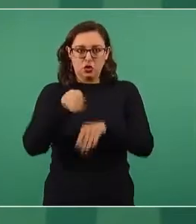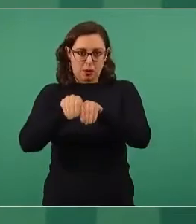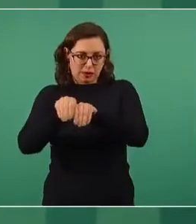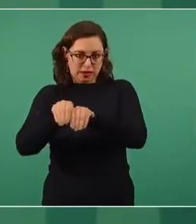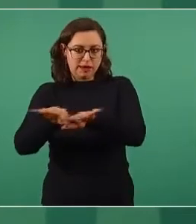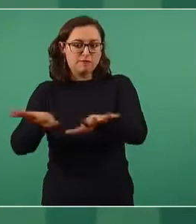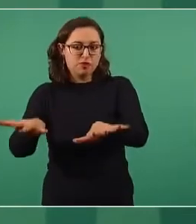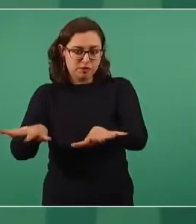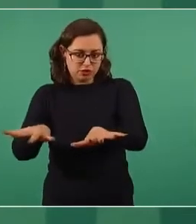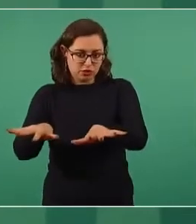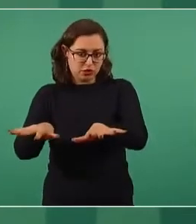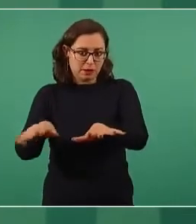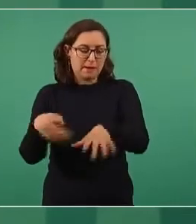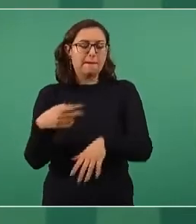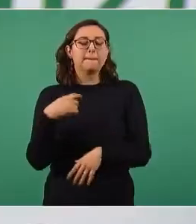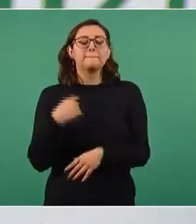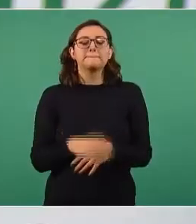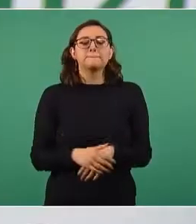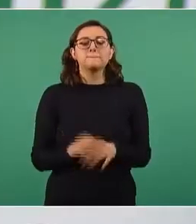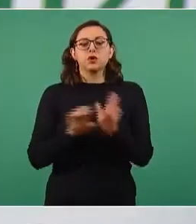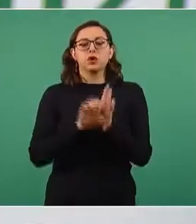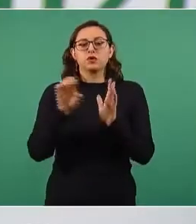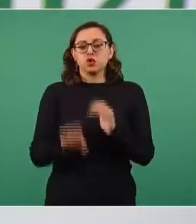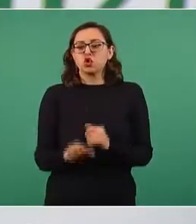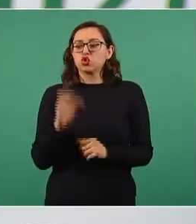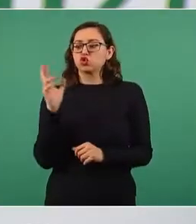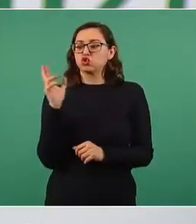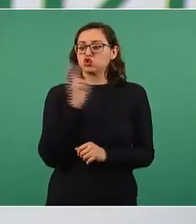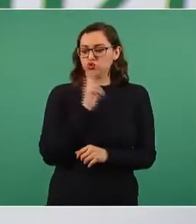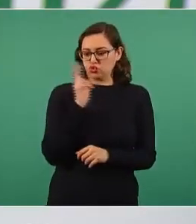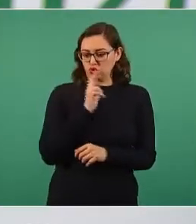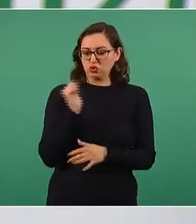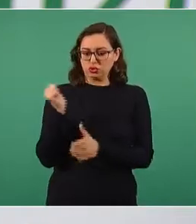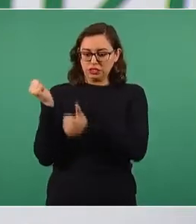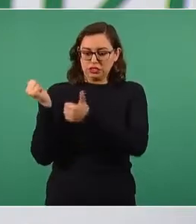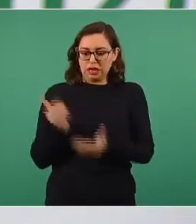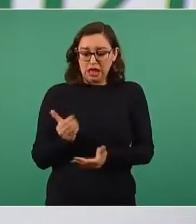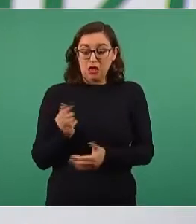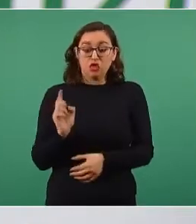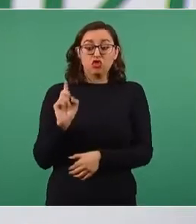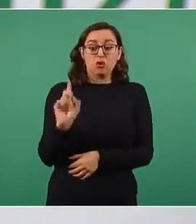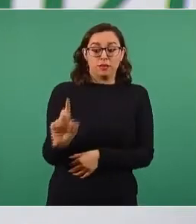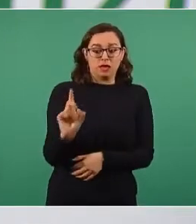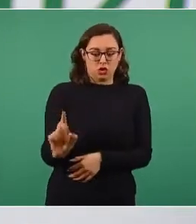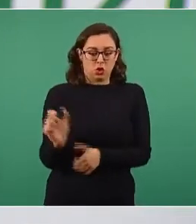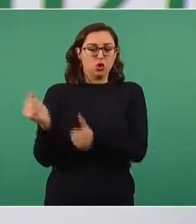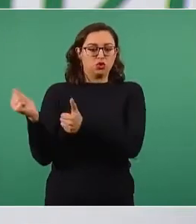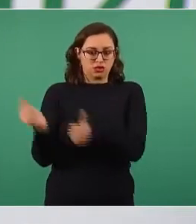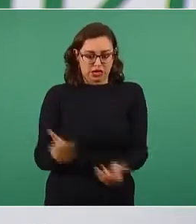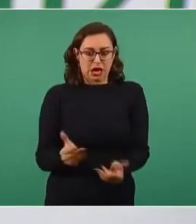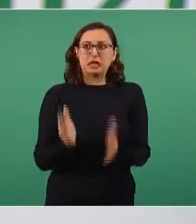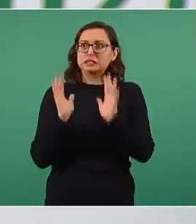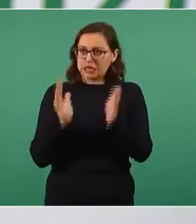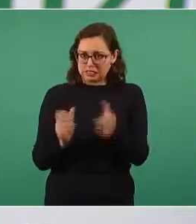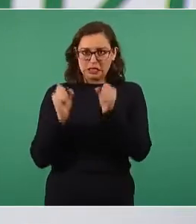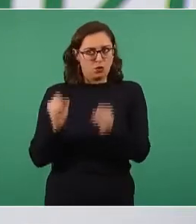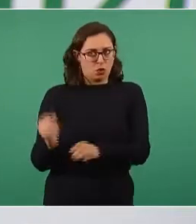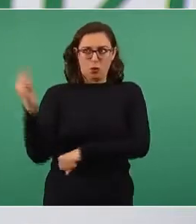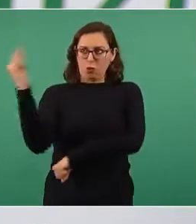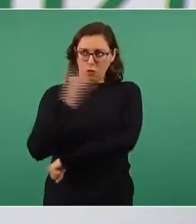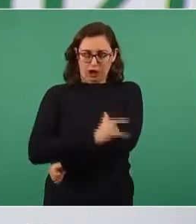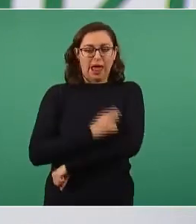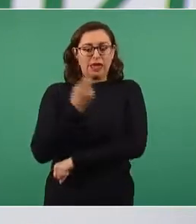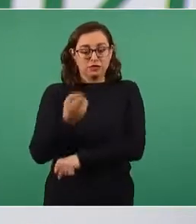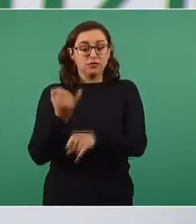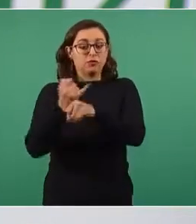sabes cuándo va a llegar. Por ejemplo, Sputnik lo reporté porque el domingo va a llegar a las 2:30 de la mañana, ya tengo la confirmación del vuelo.